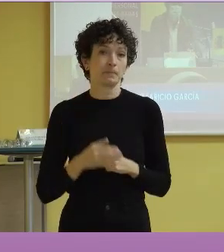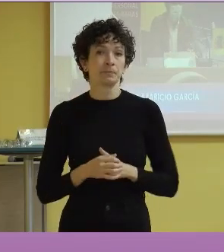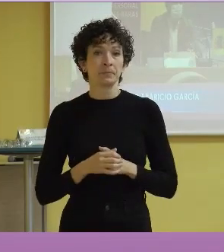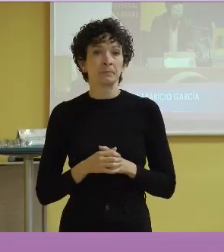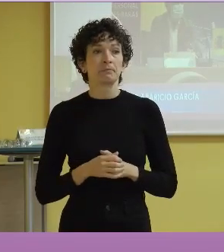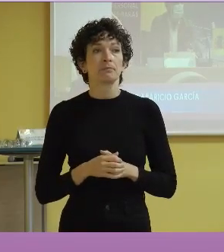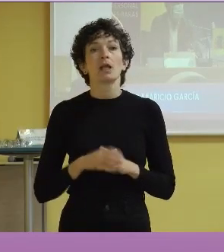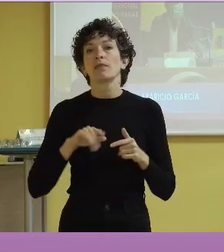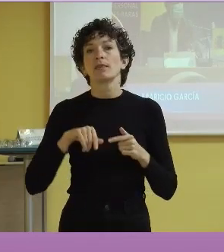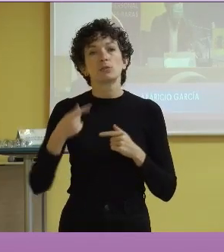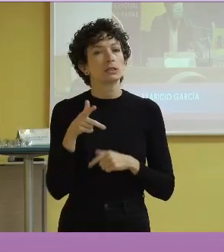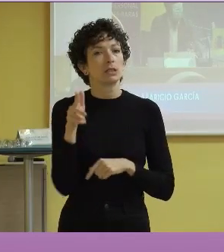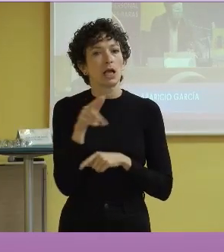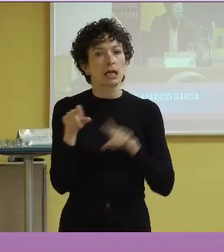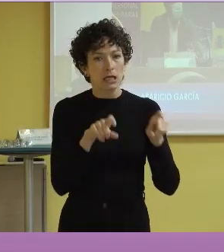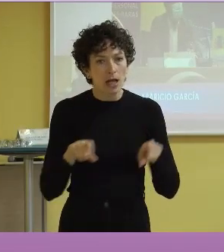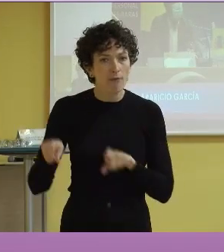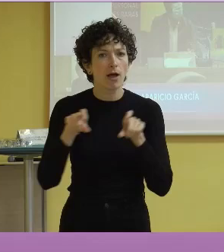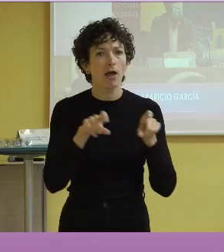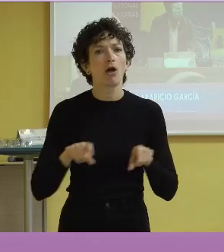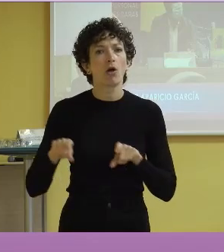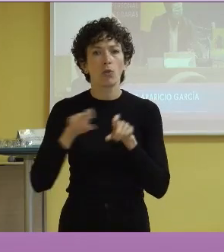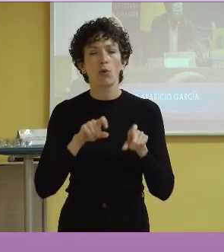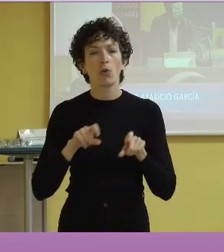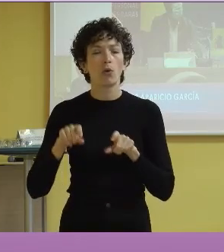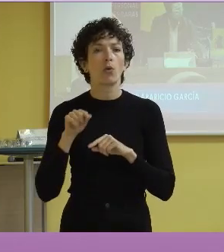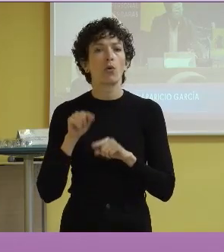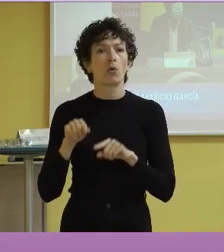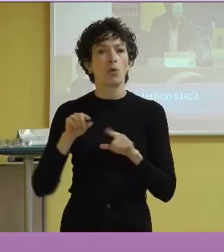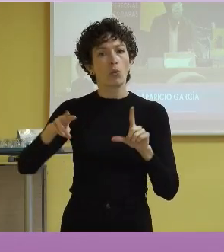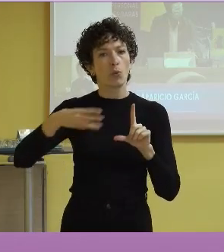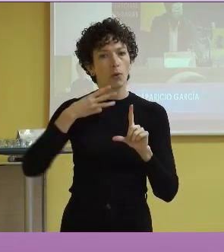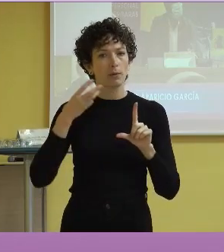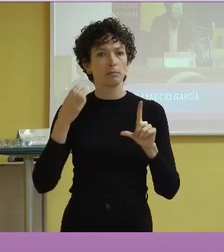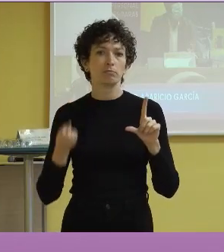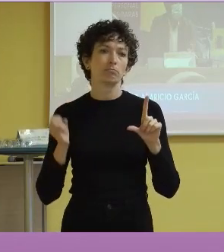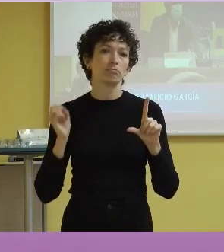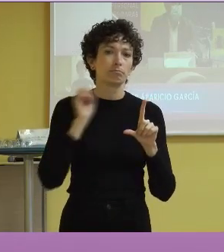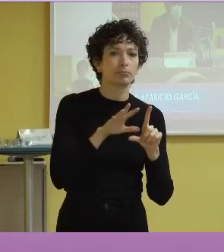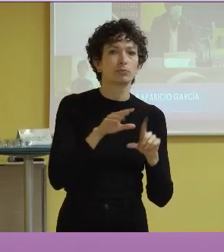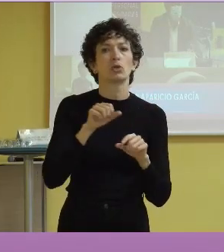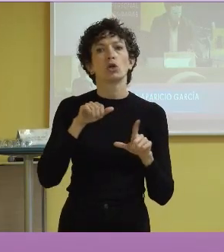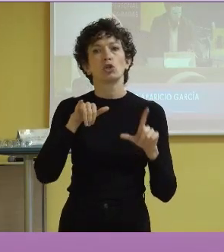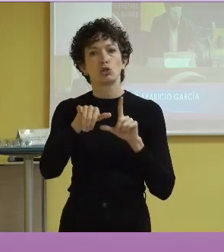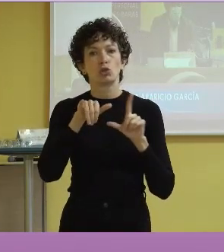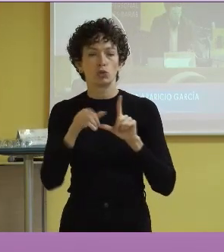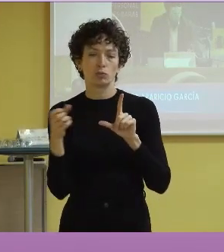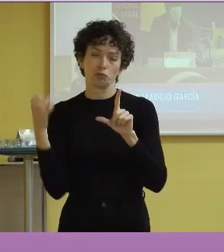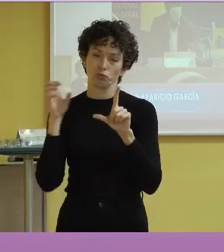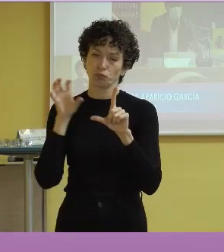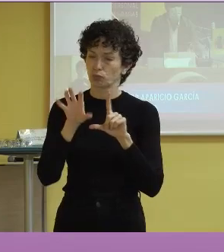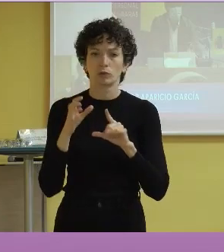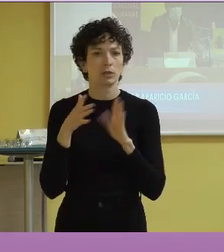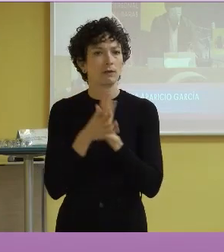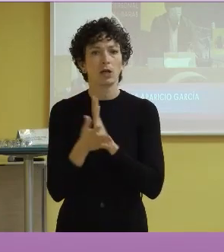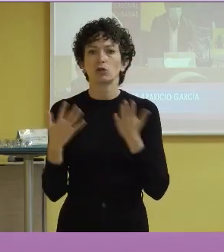Luego esto queda grabado, se cuelga en nuestra página de la web, se cuelga en nuestro YouTube, con lo cual todo